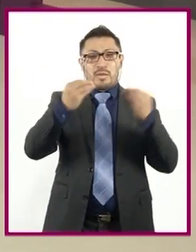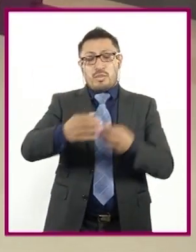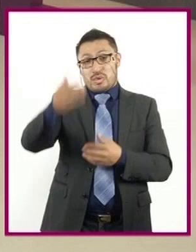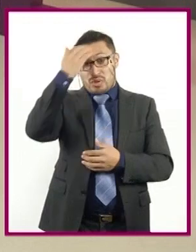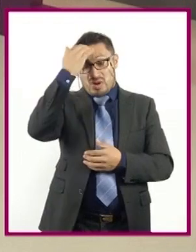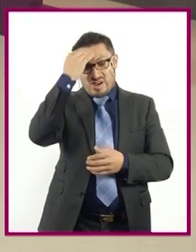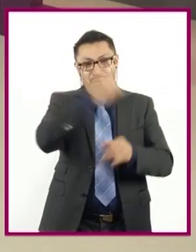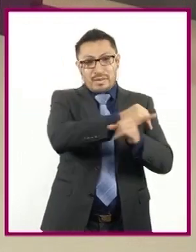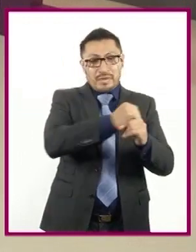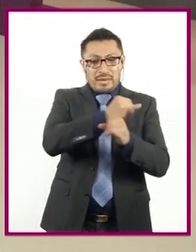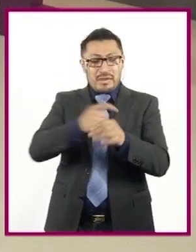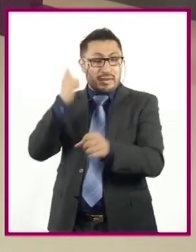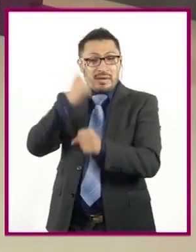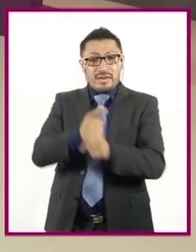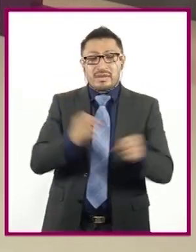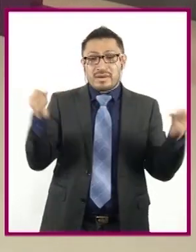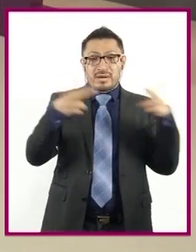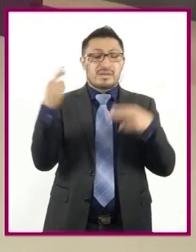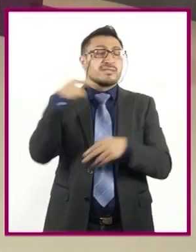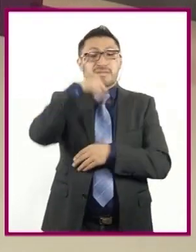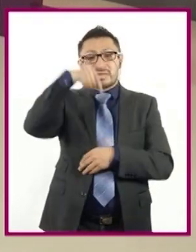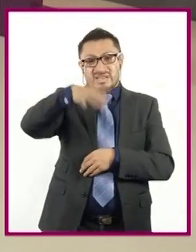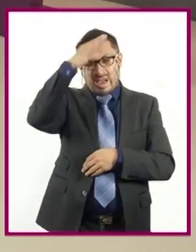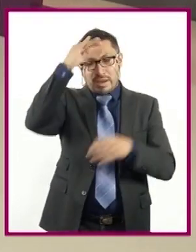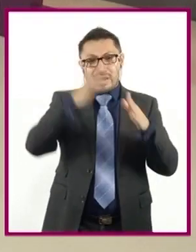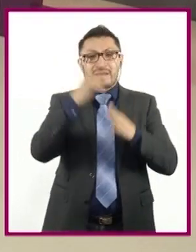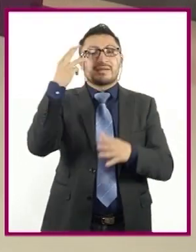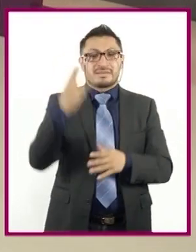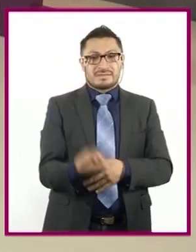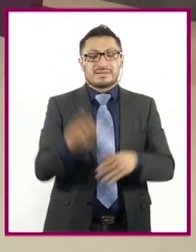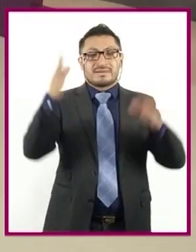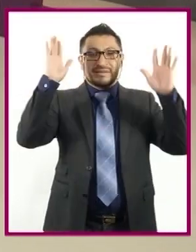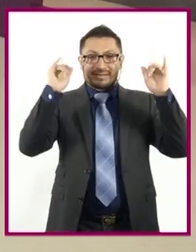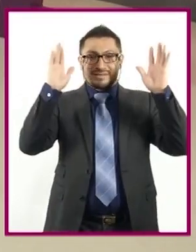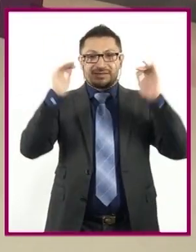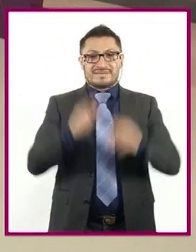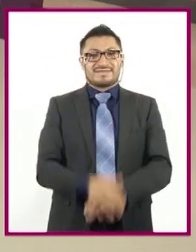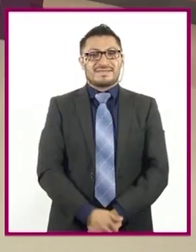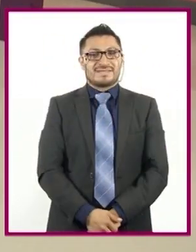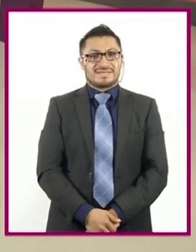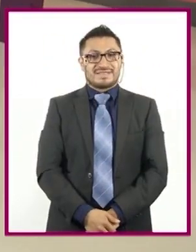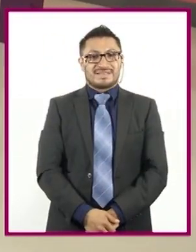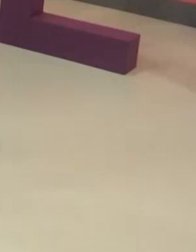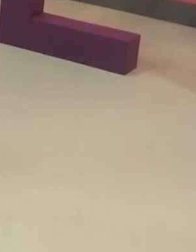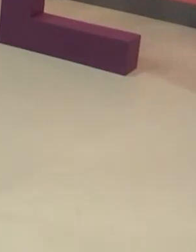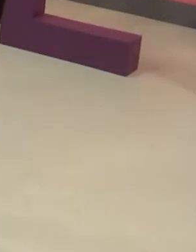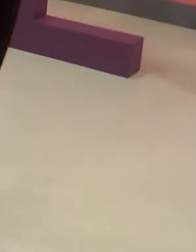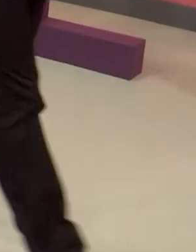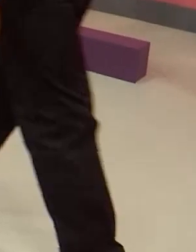explorar y descubrir. Así que nos vemos pronto aquí en Aprende en Casa 3. Hasta la próxima.